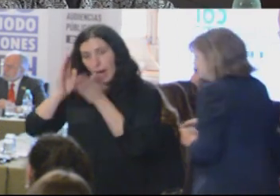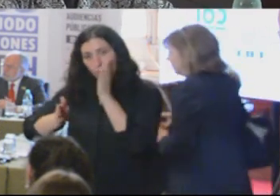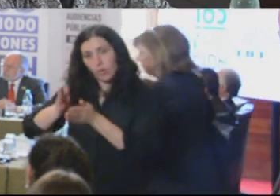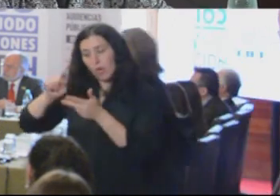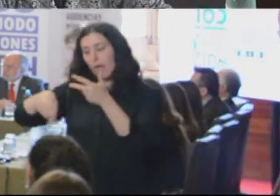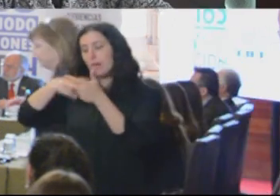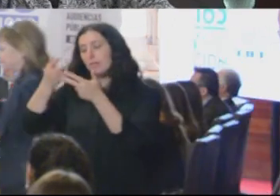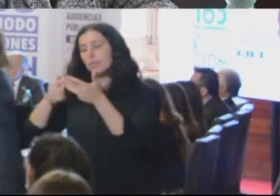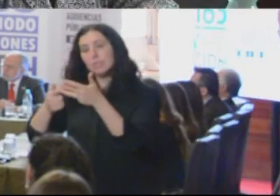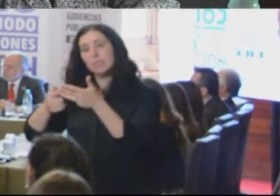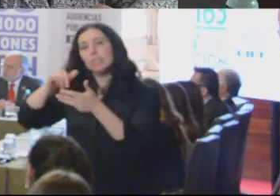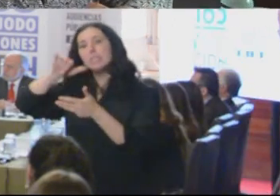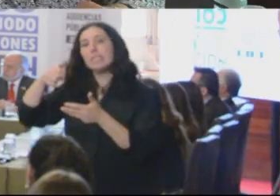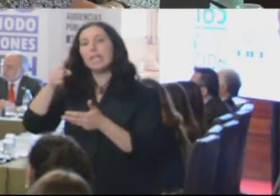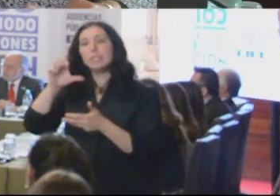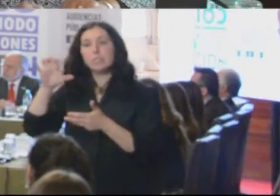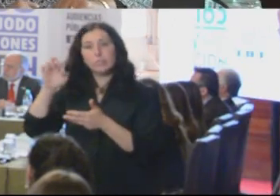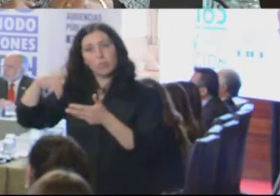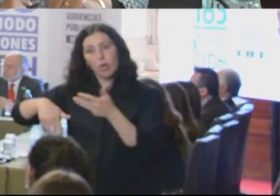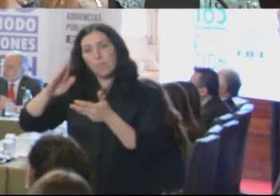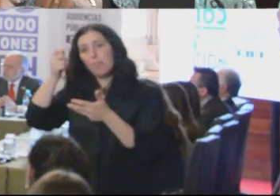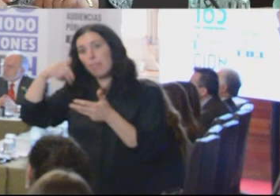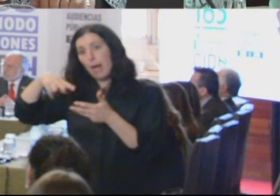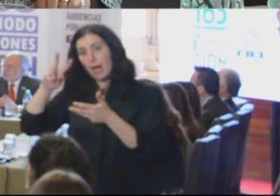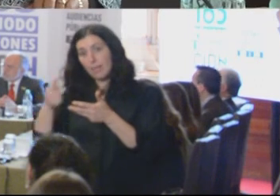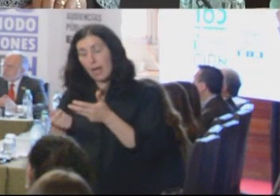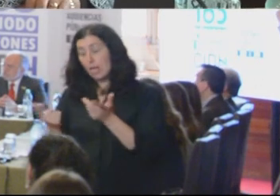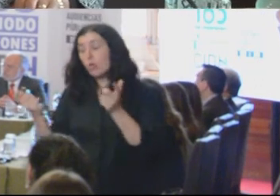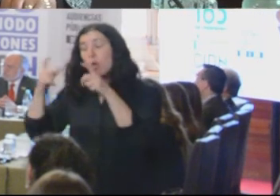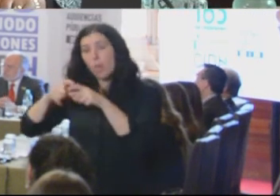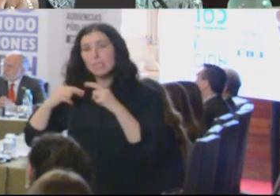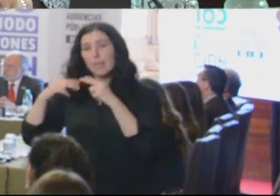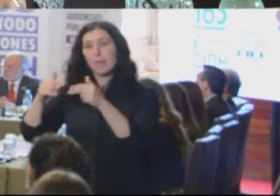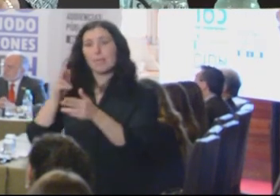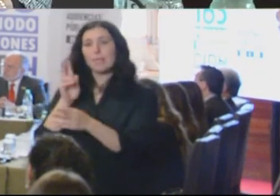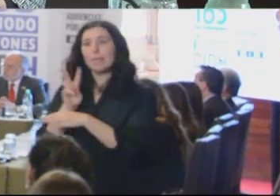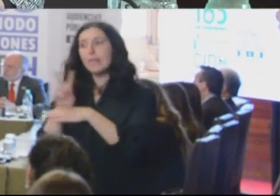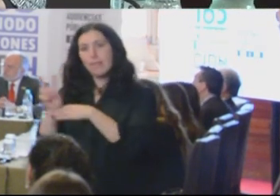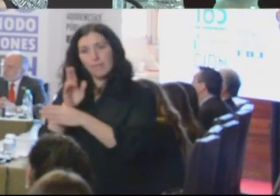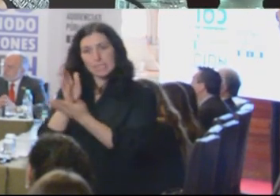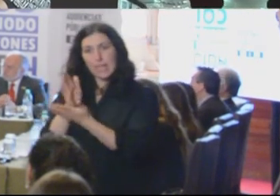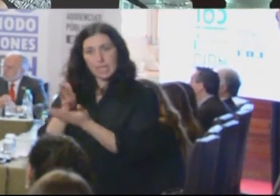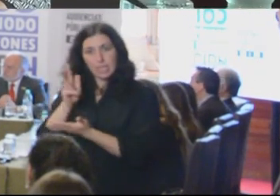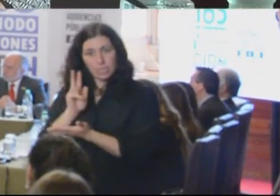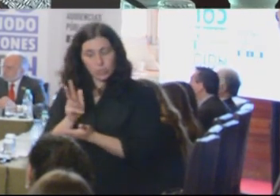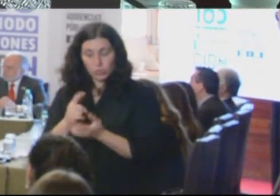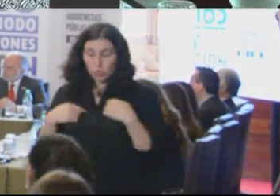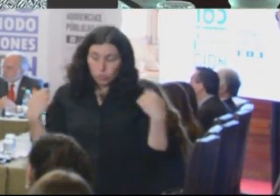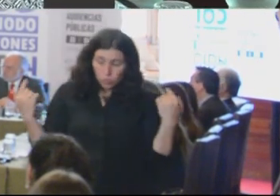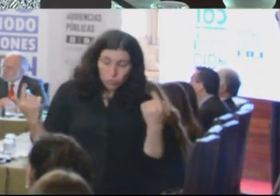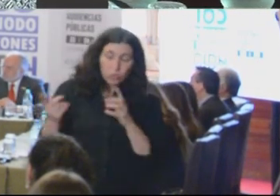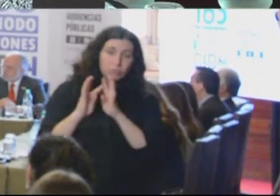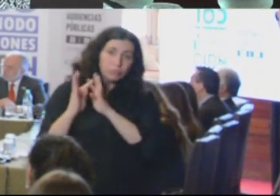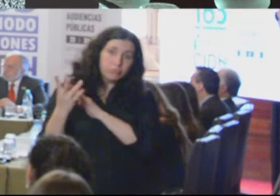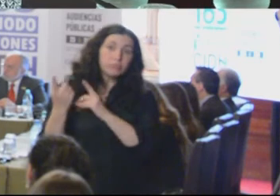y jason pava del comité permanente por la defensa de los derechos humanos esta audiencia igualmente fue